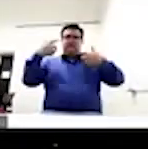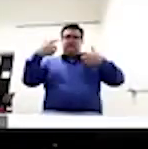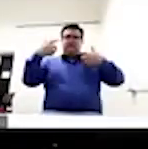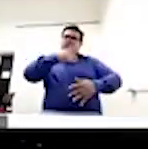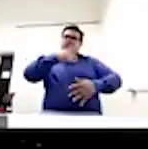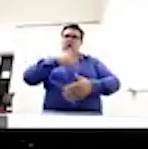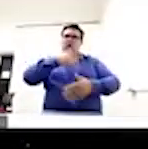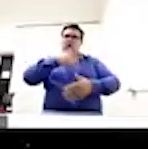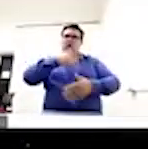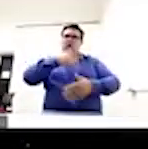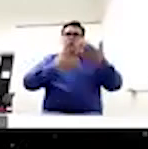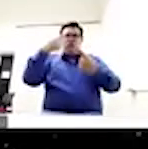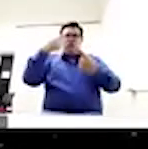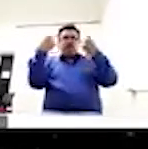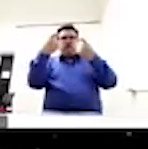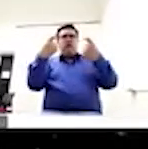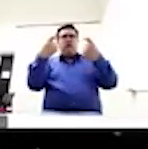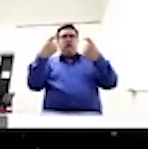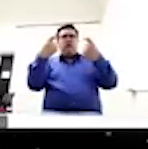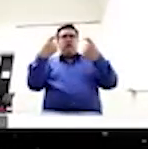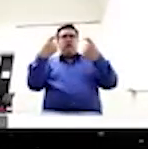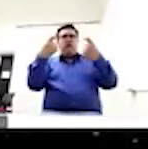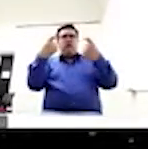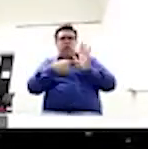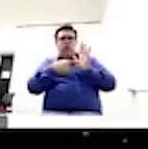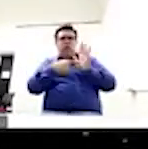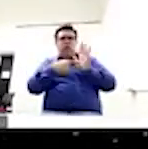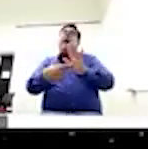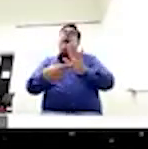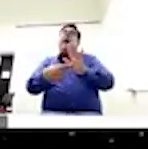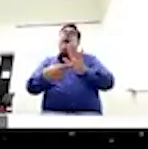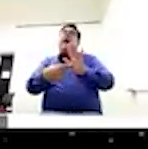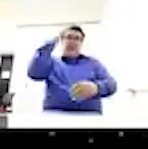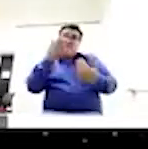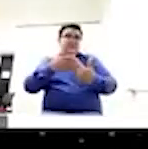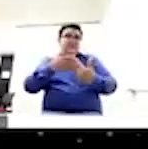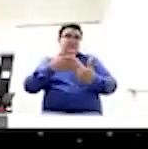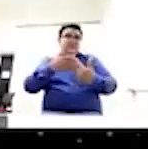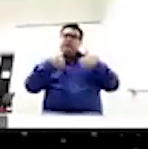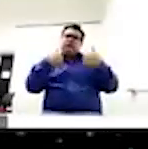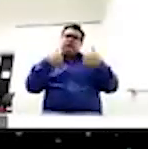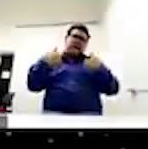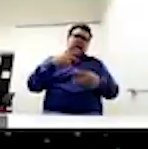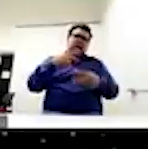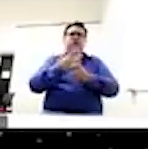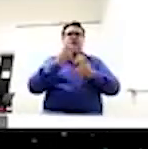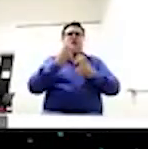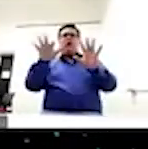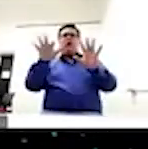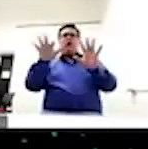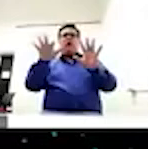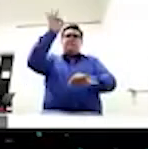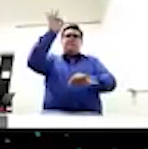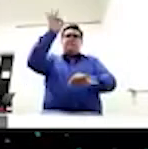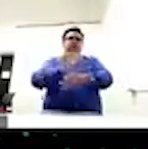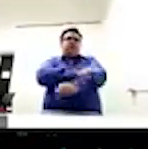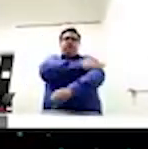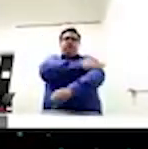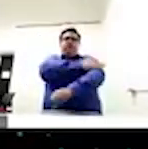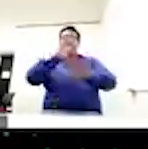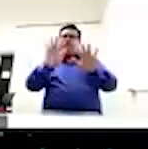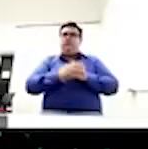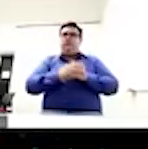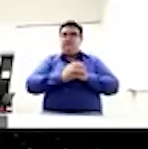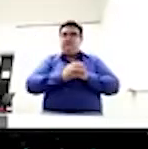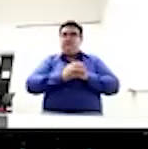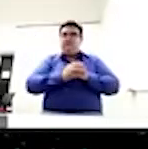sierva. Sufre al hacerlo porque a quien hiere es a su propio espíritu. Este mito que estamos viendo